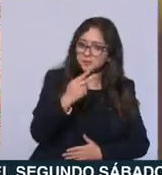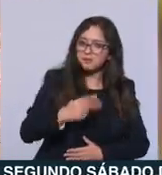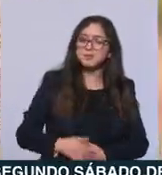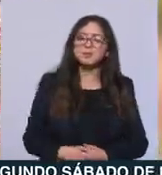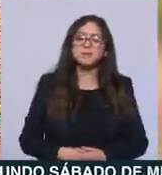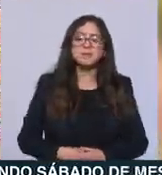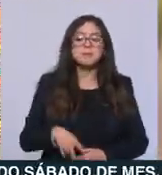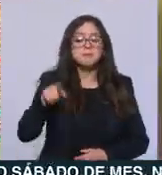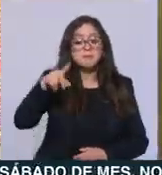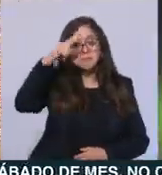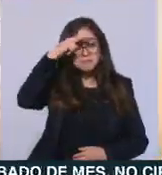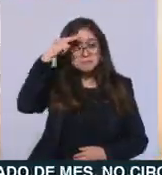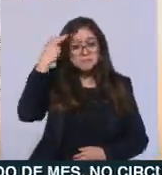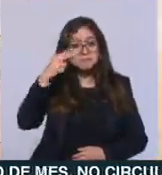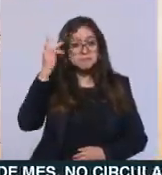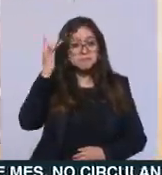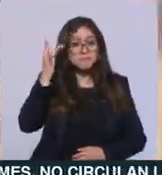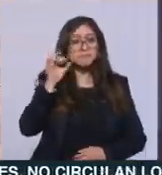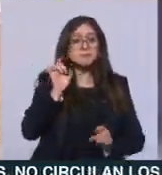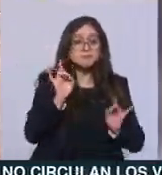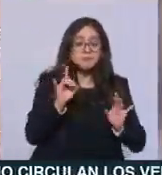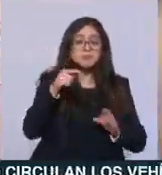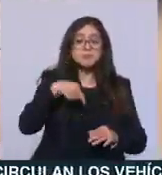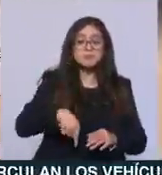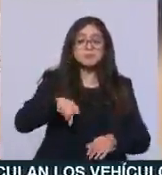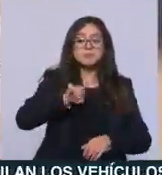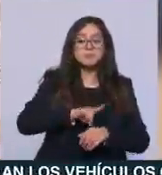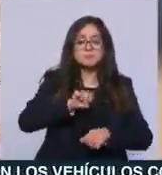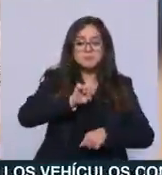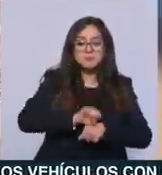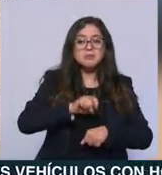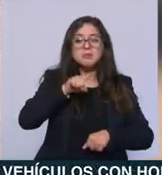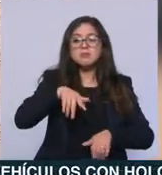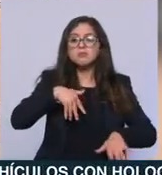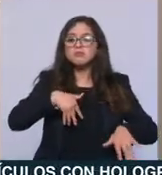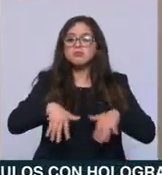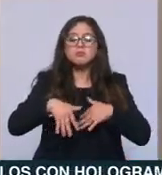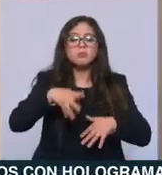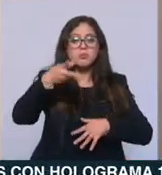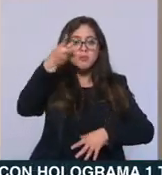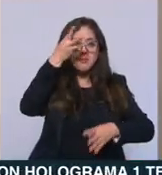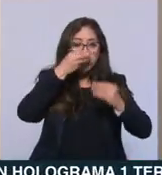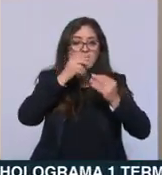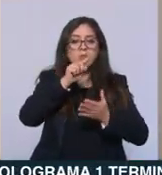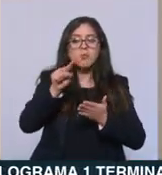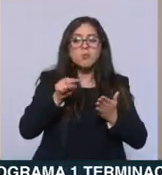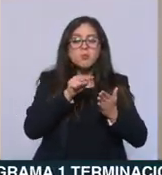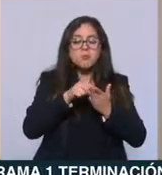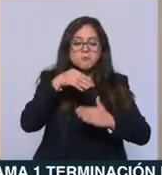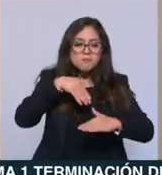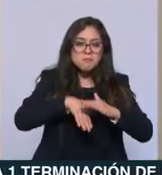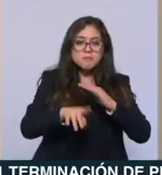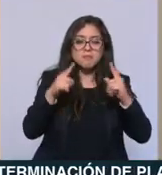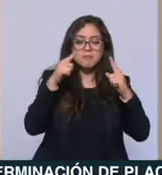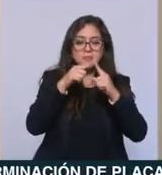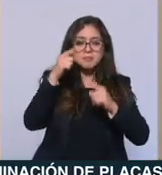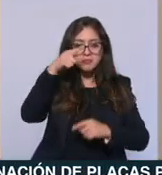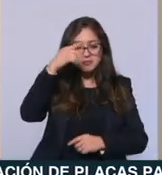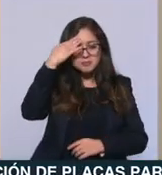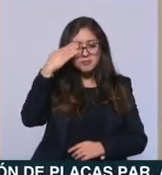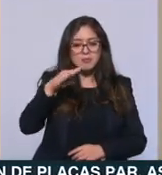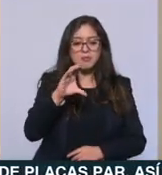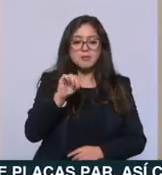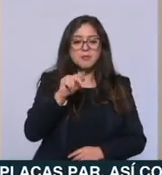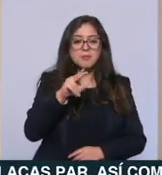Veraneando en San Ángel es el paseo histórico de esta semana, en el que podrá disfrutar y aprender del Templo de Nuestra Señora del Carmen y del Museo del